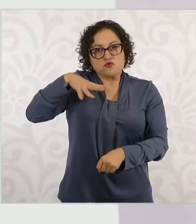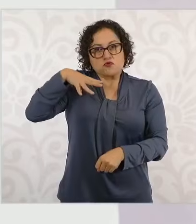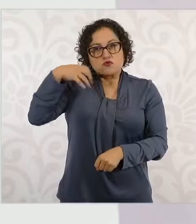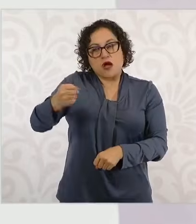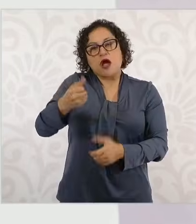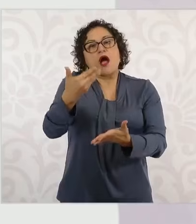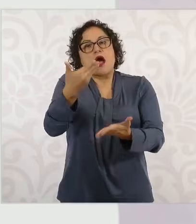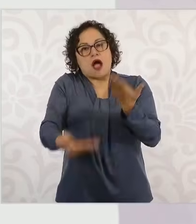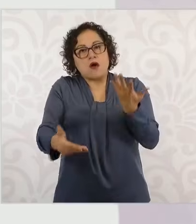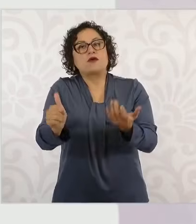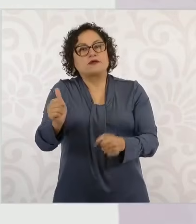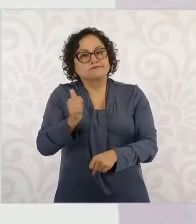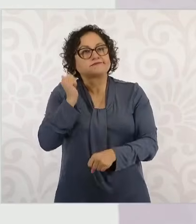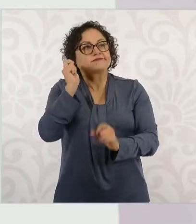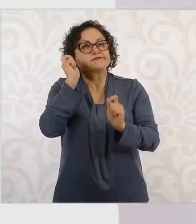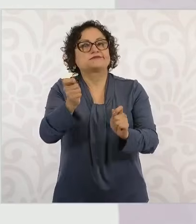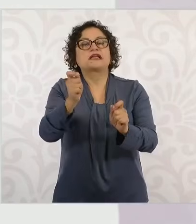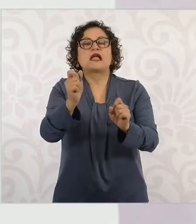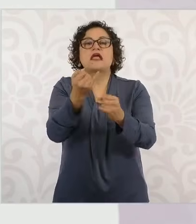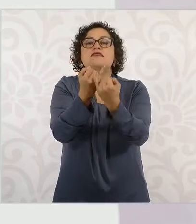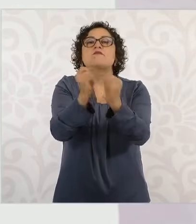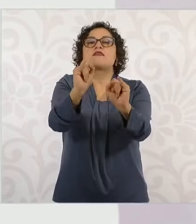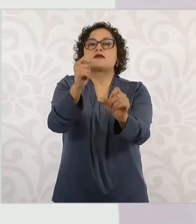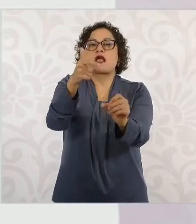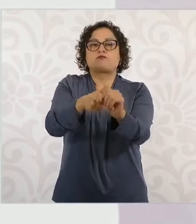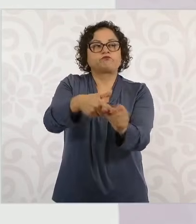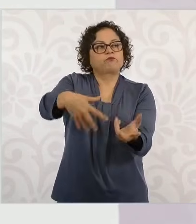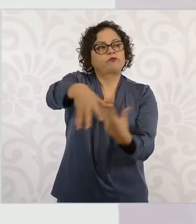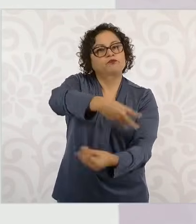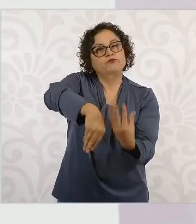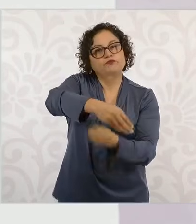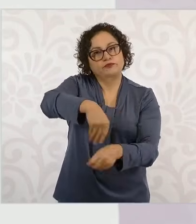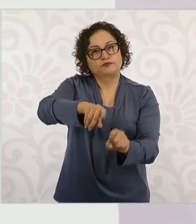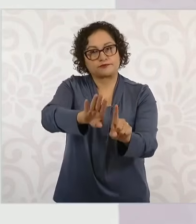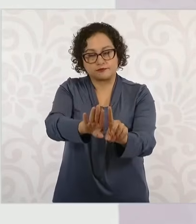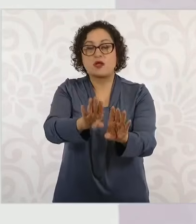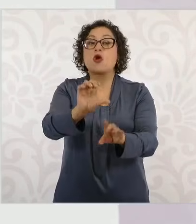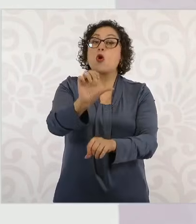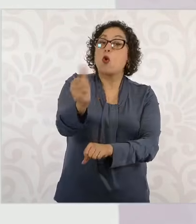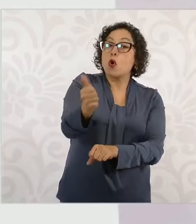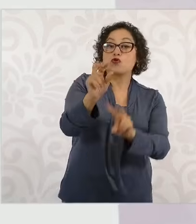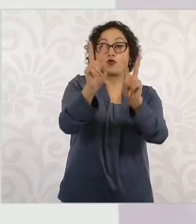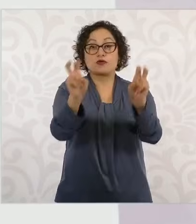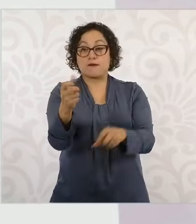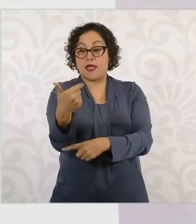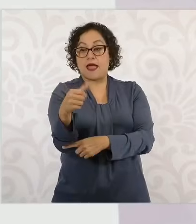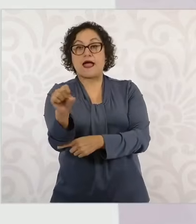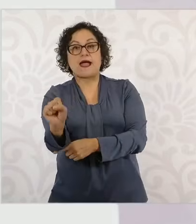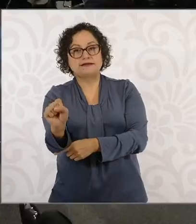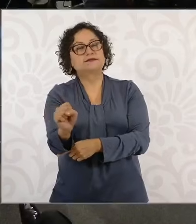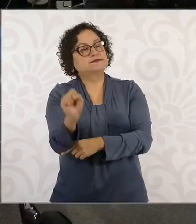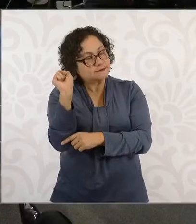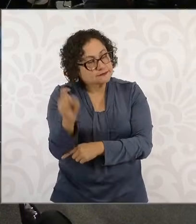importante. México tiene que avanzar también en el tema del gas y las fuentes renovables